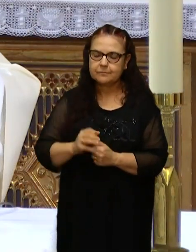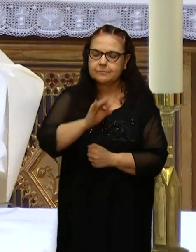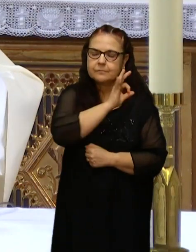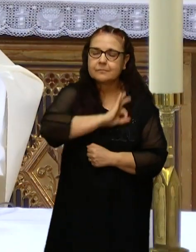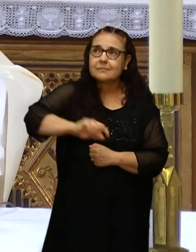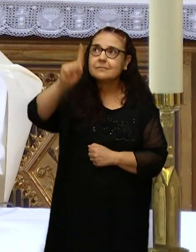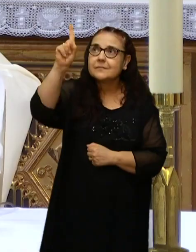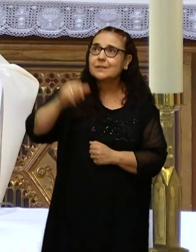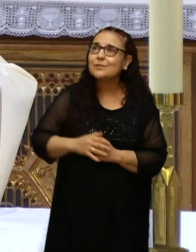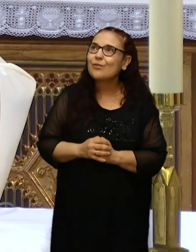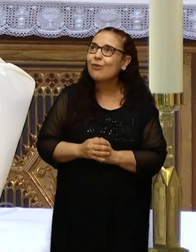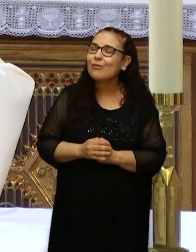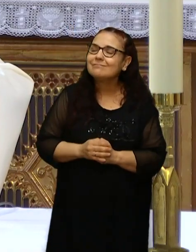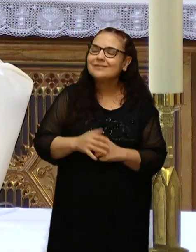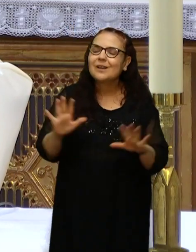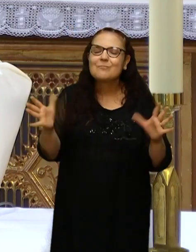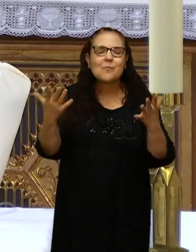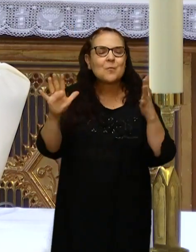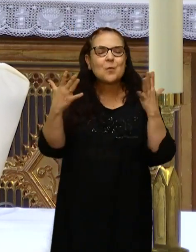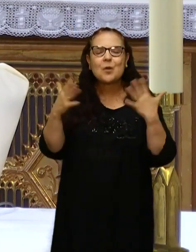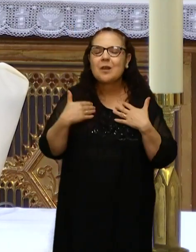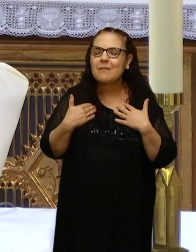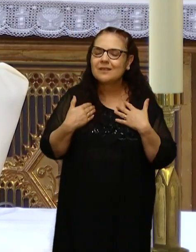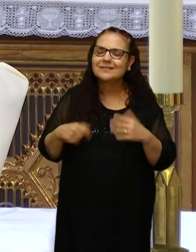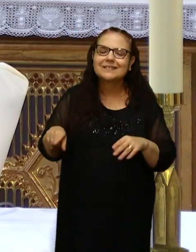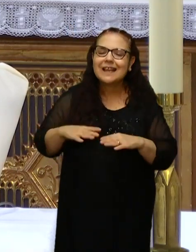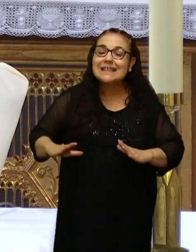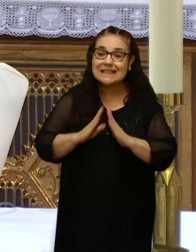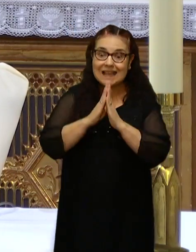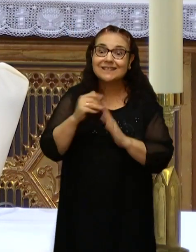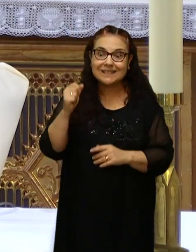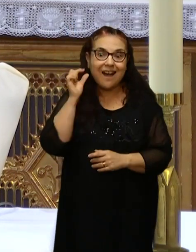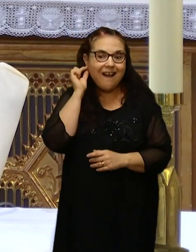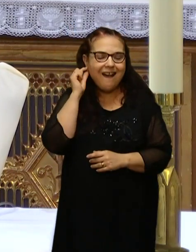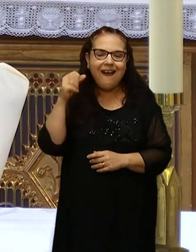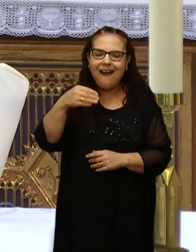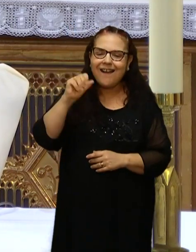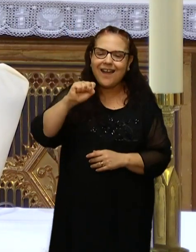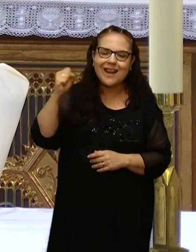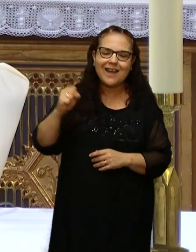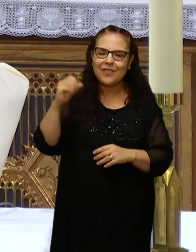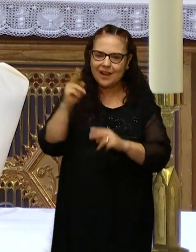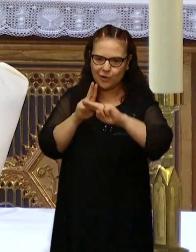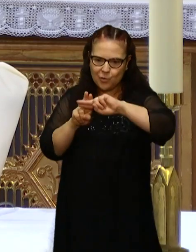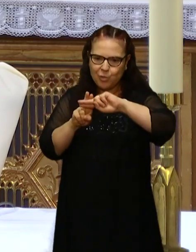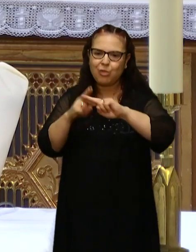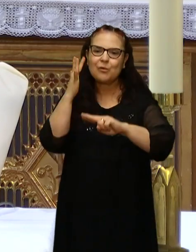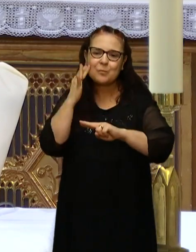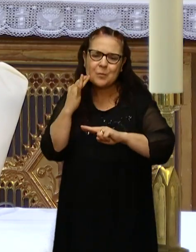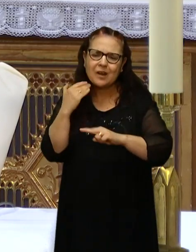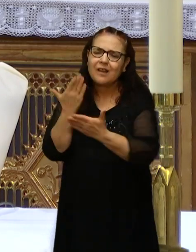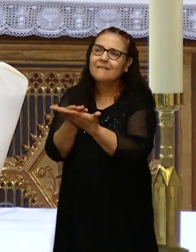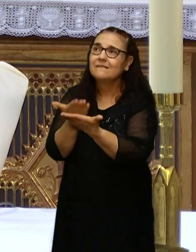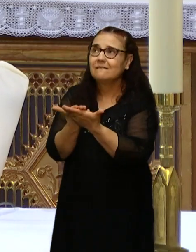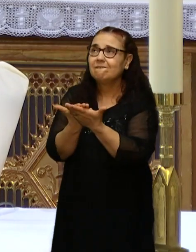Señor, al proclamarte admirable en Santa Ángela de la Cruz Virgen, te suplicamos